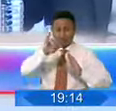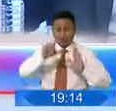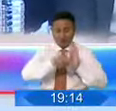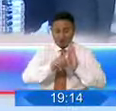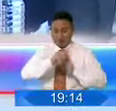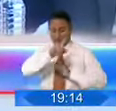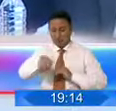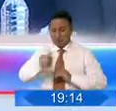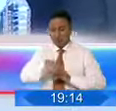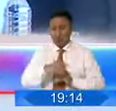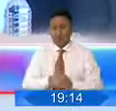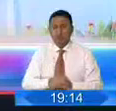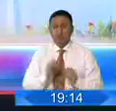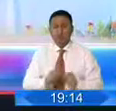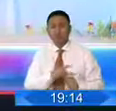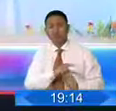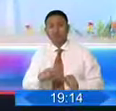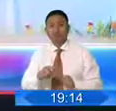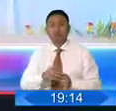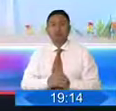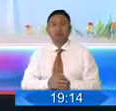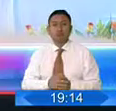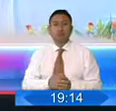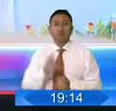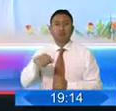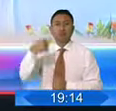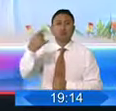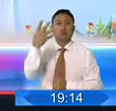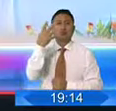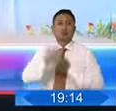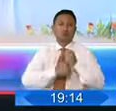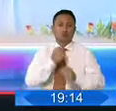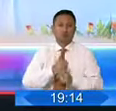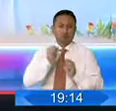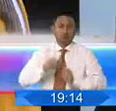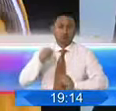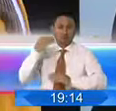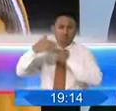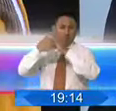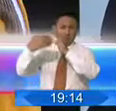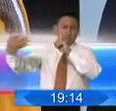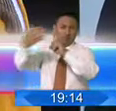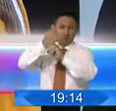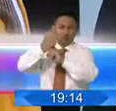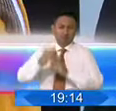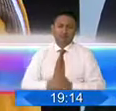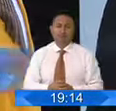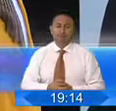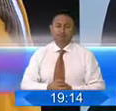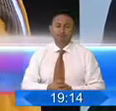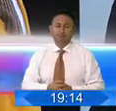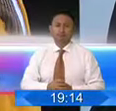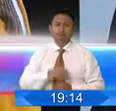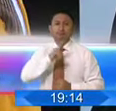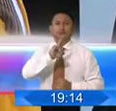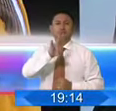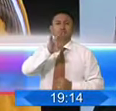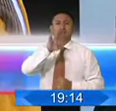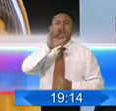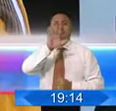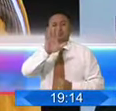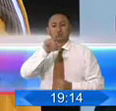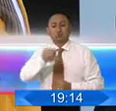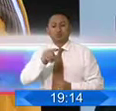de a la par alcanzar las proyecciones en este campo en los próximos 4 años de gobierno. Vamos a generar más de 25.000